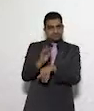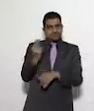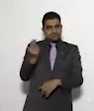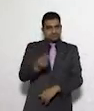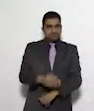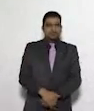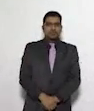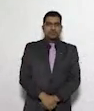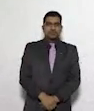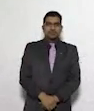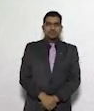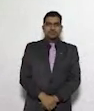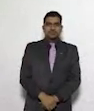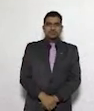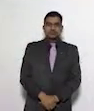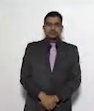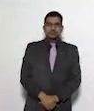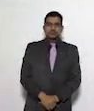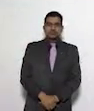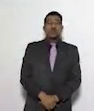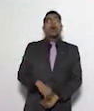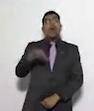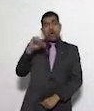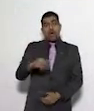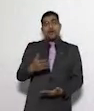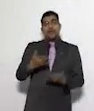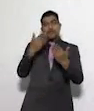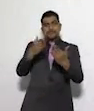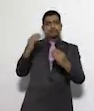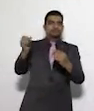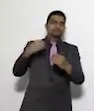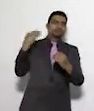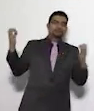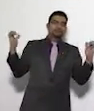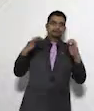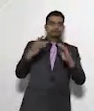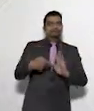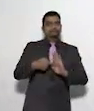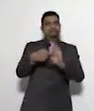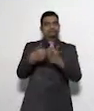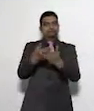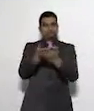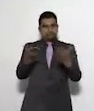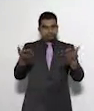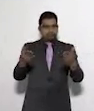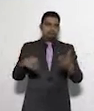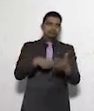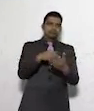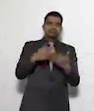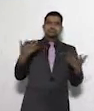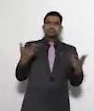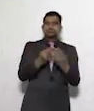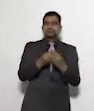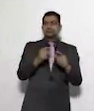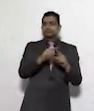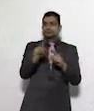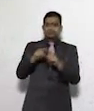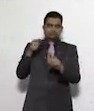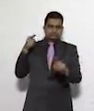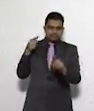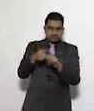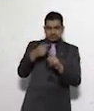Por eso en estos momentos es muy pertinente que este seminario dé lugar. Hay que esgrimir y